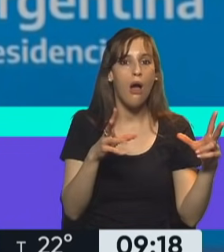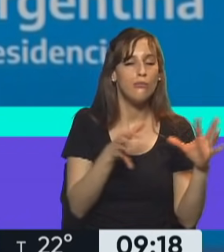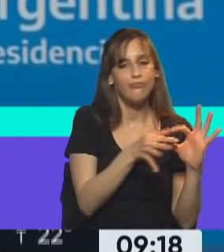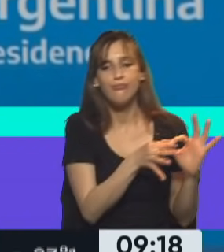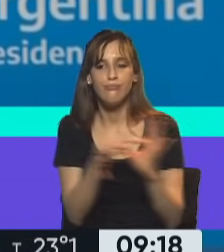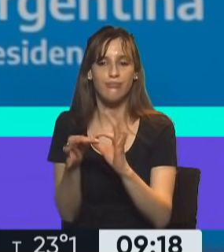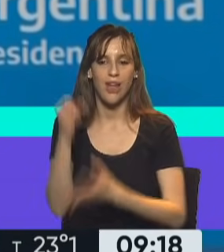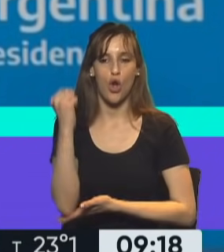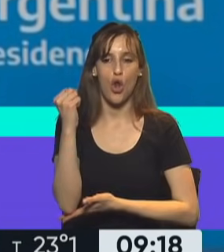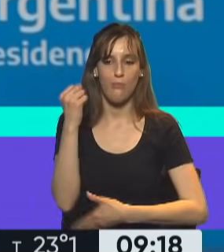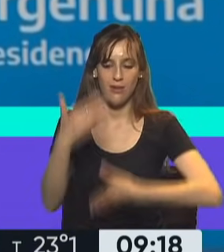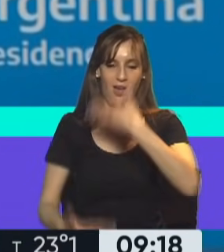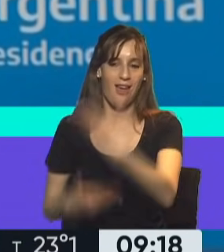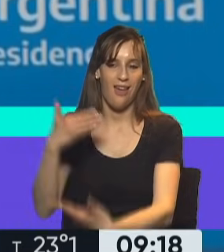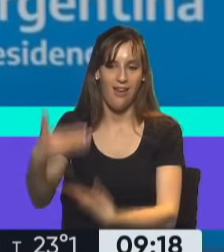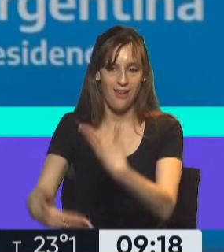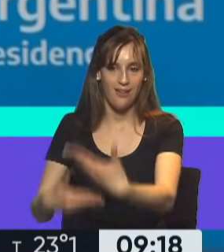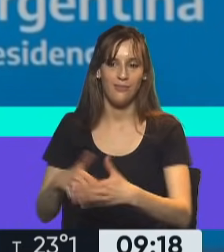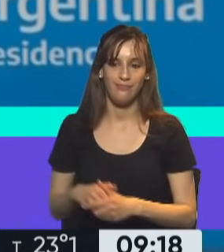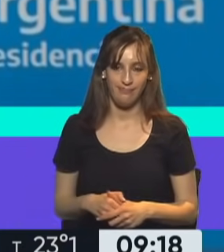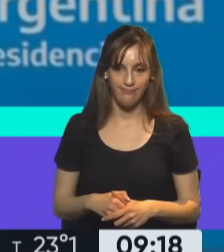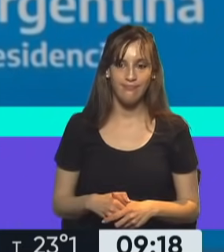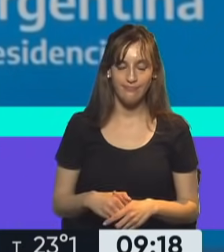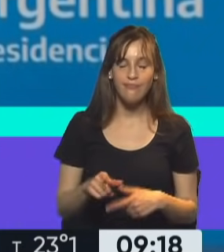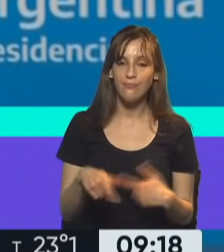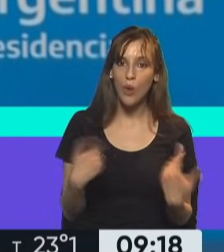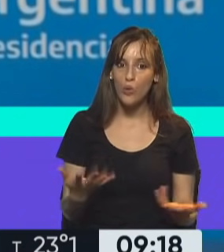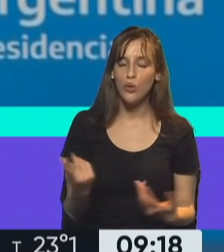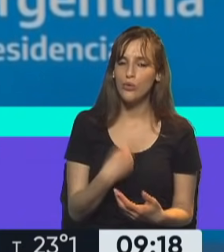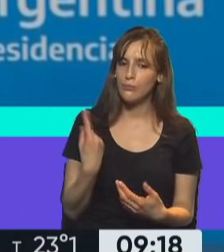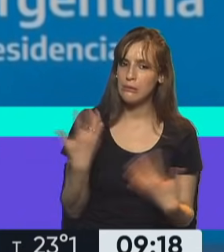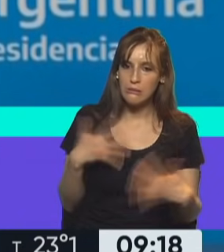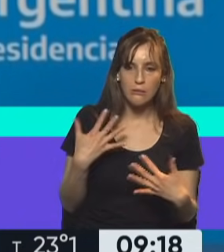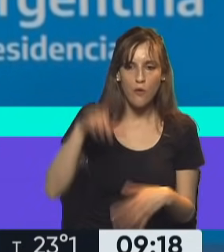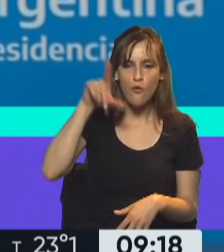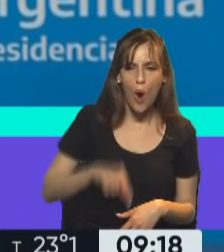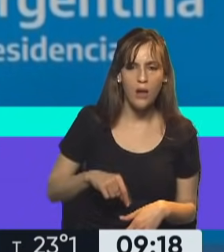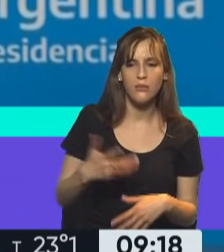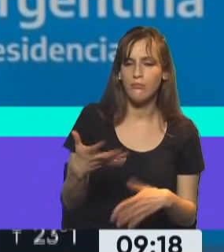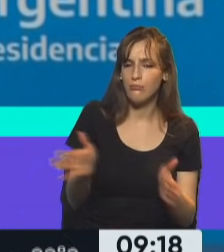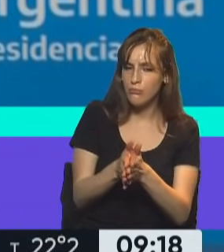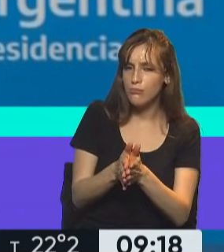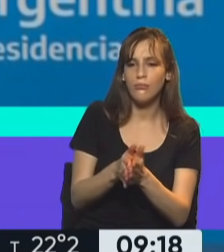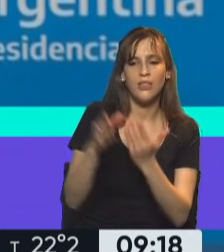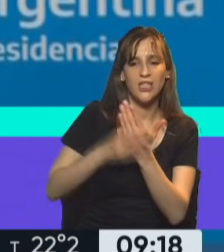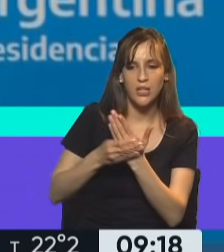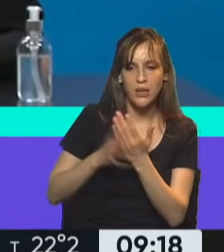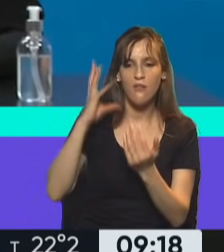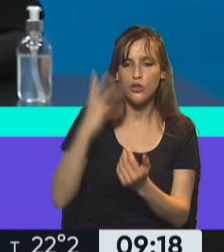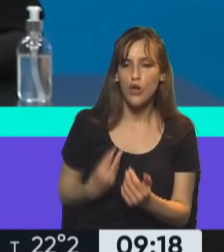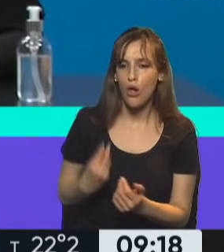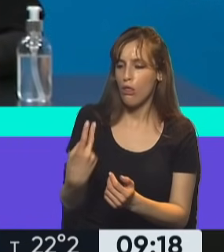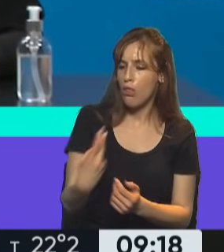fue el cuarto ítem en generación de divisas, así que venimos trabajando mucho con la ministra Bisotti para ir avanzando,